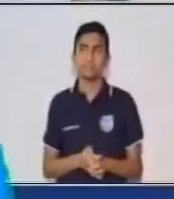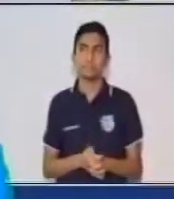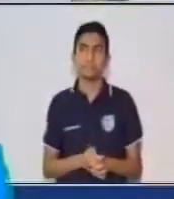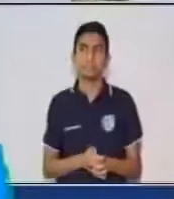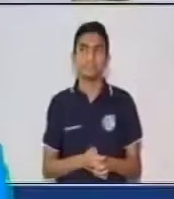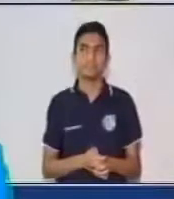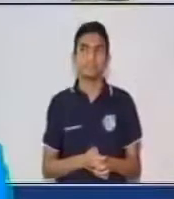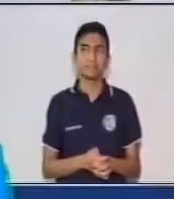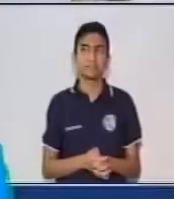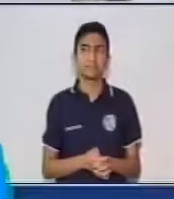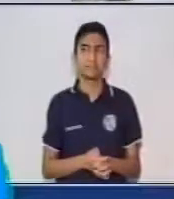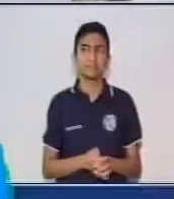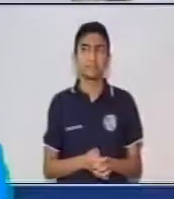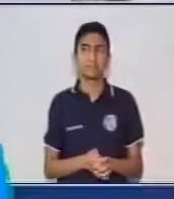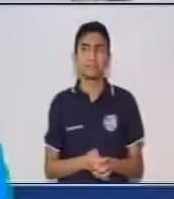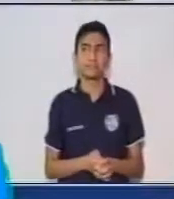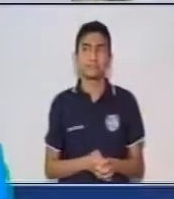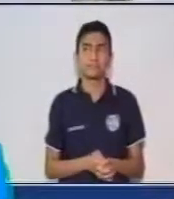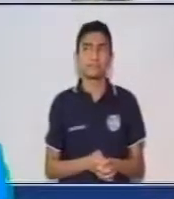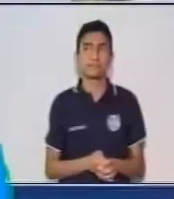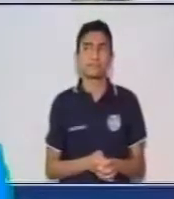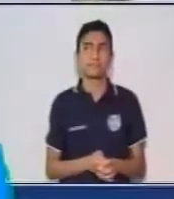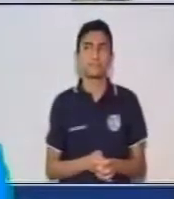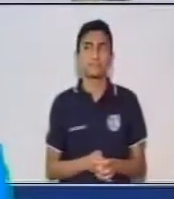vamos a colocar aquí a la par